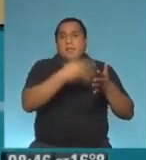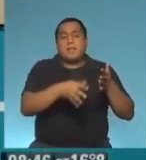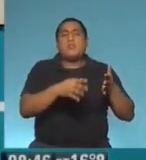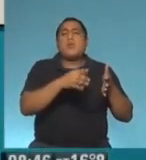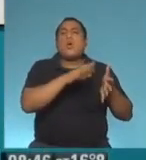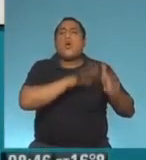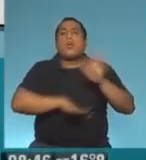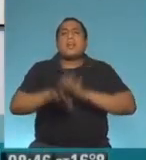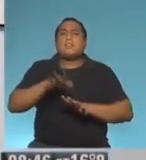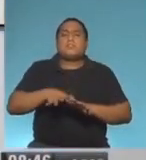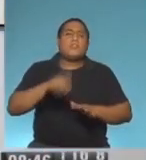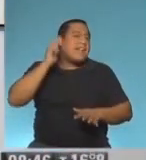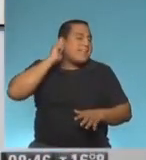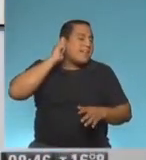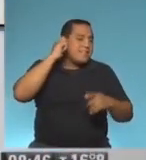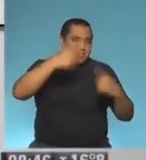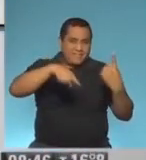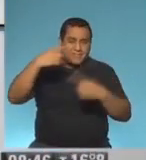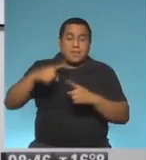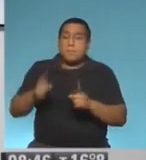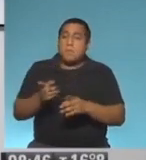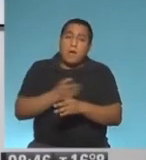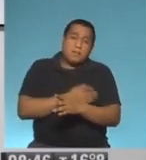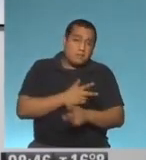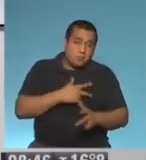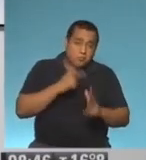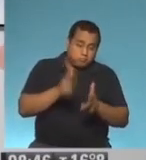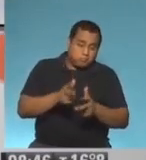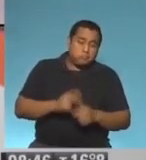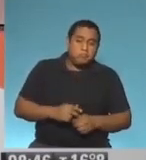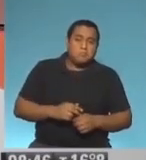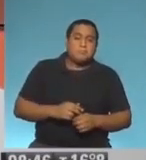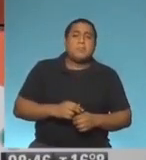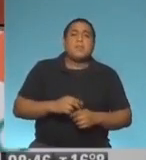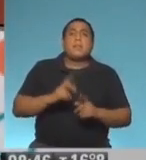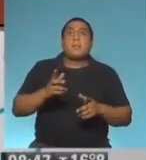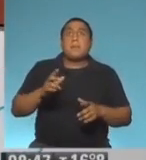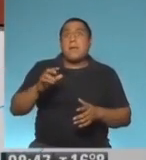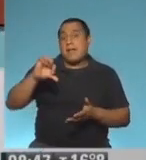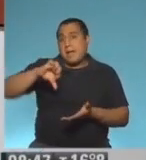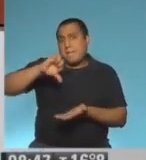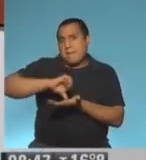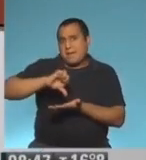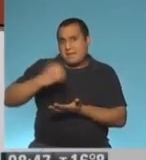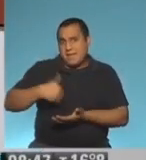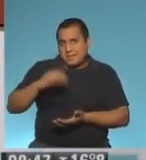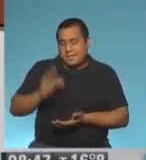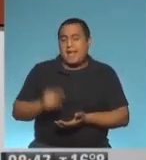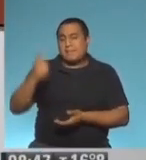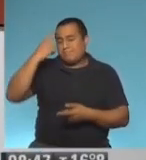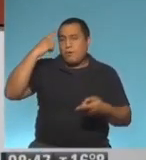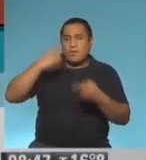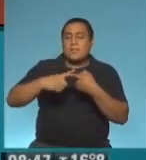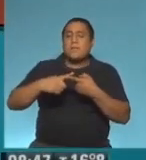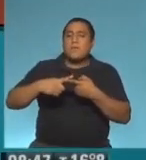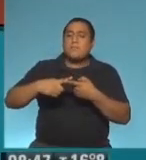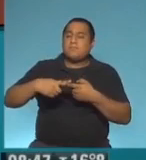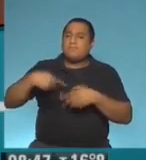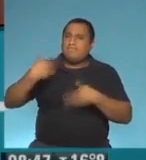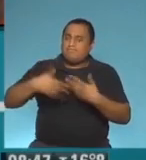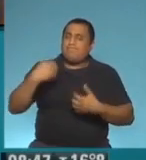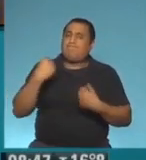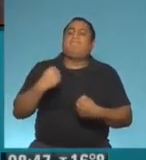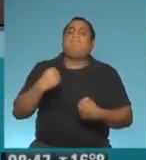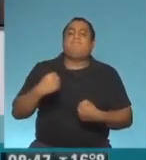que vacunas te tienes que dar como recién explicábamos a su vez el país con el objetivo de fortalecer esta política tiene un